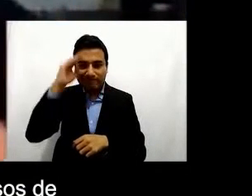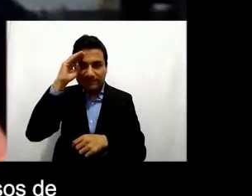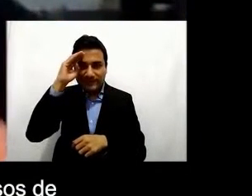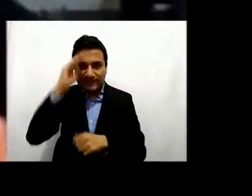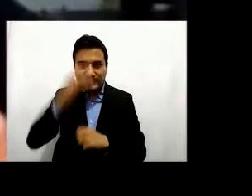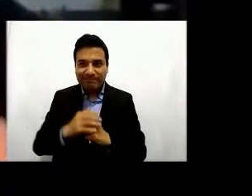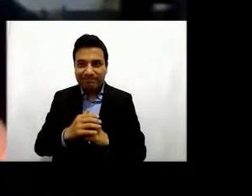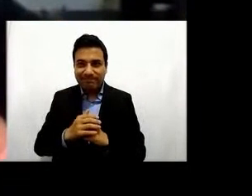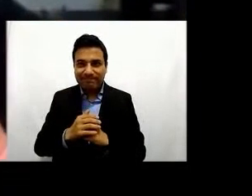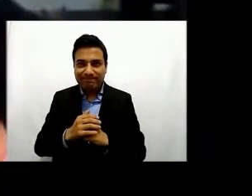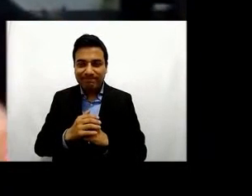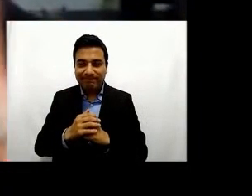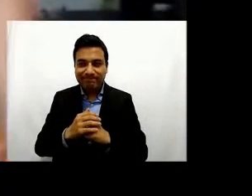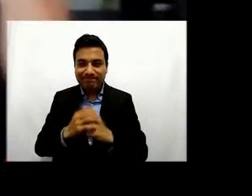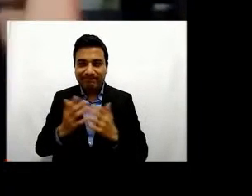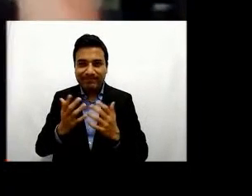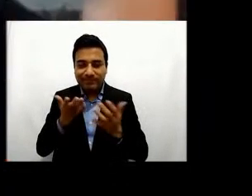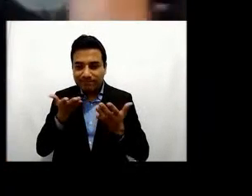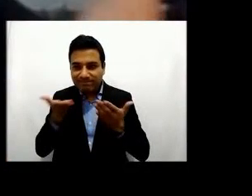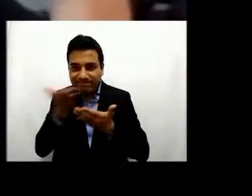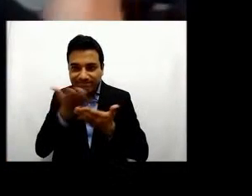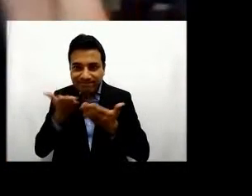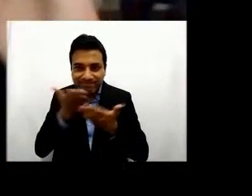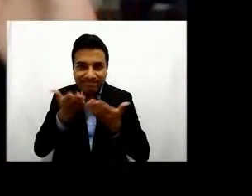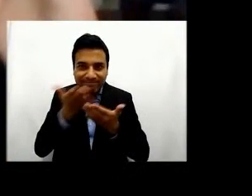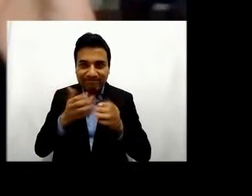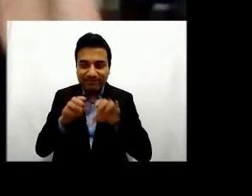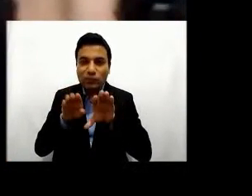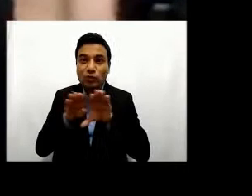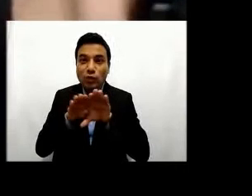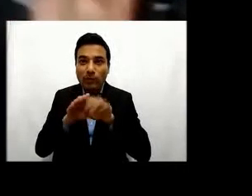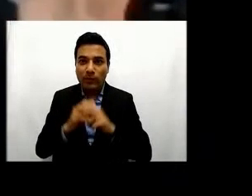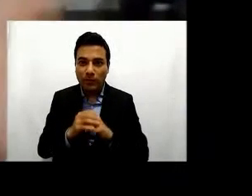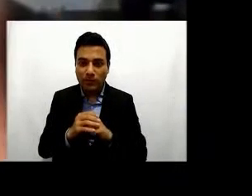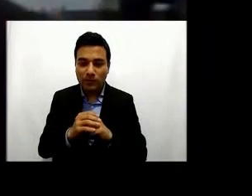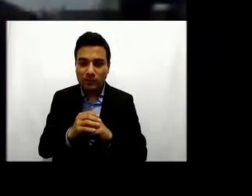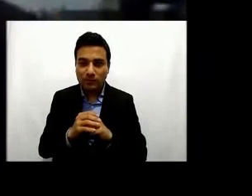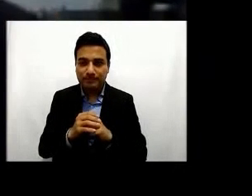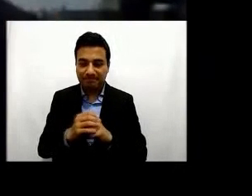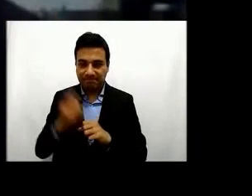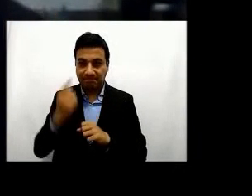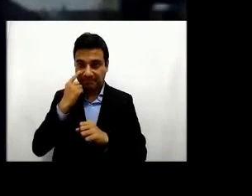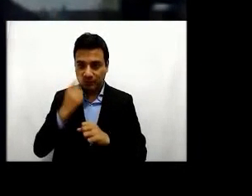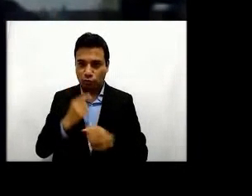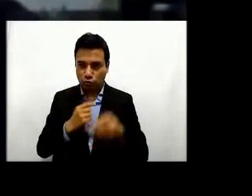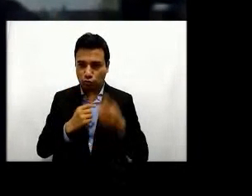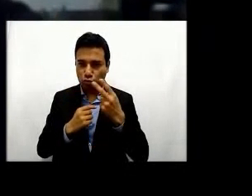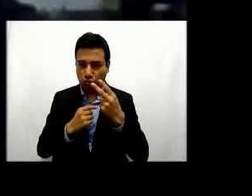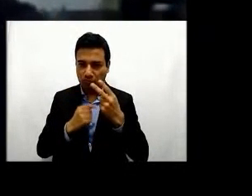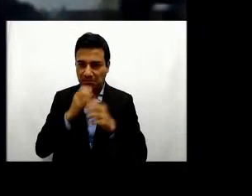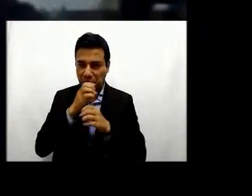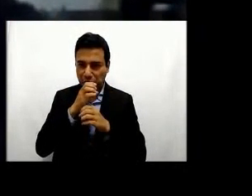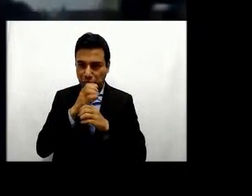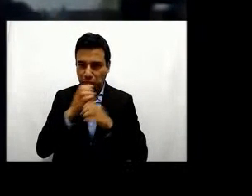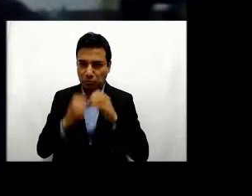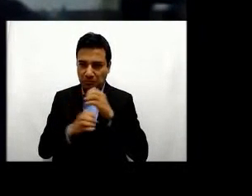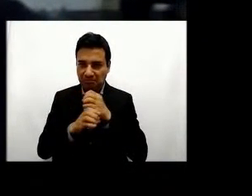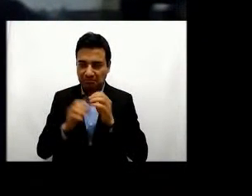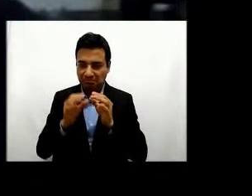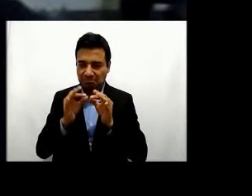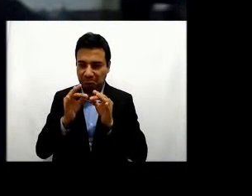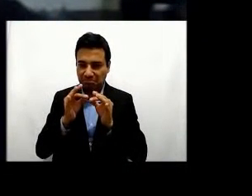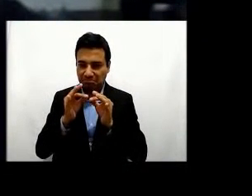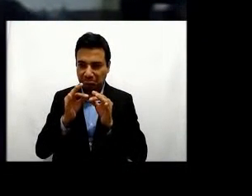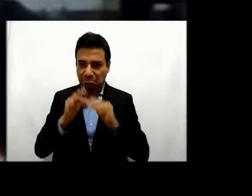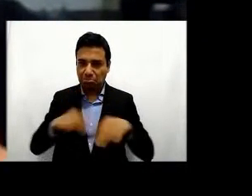podido aprender mucho de esto. Yo creo que dos cosas, y particularmente con este enfoque